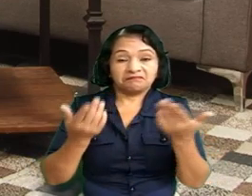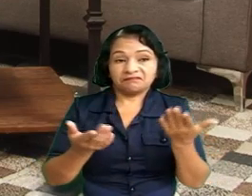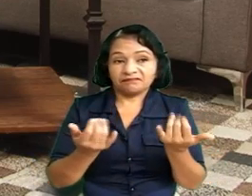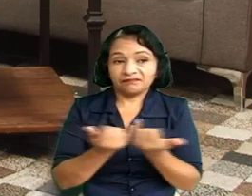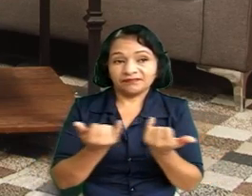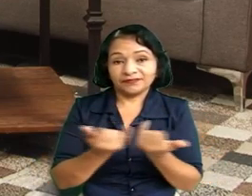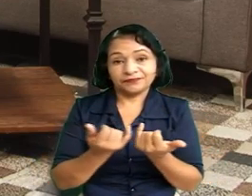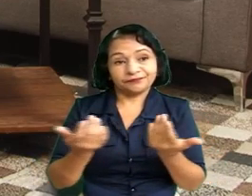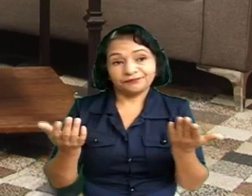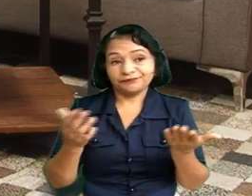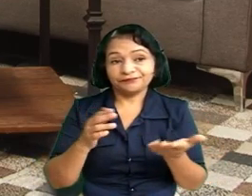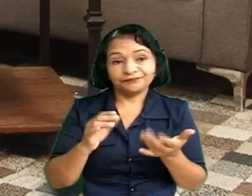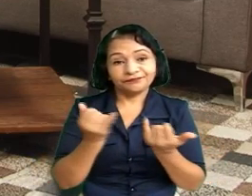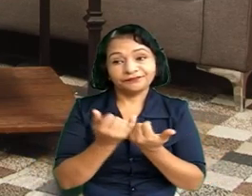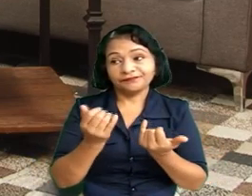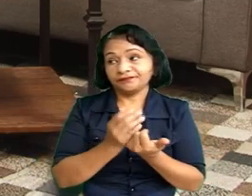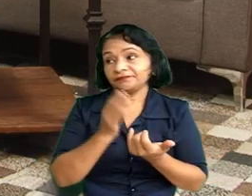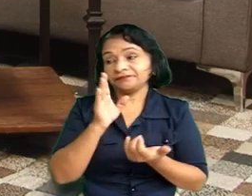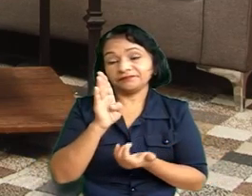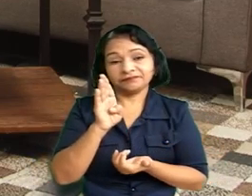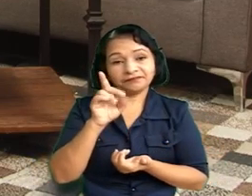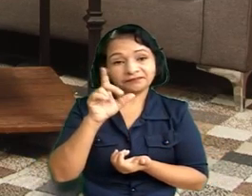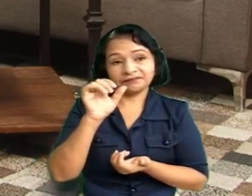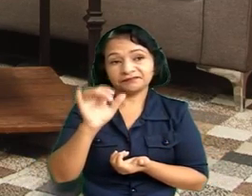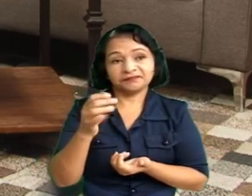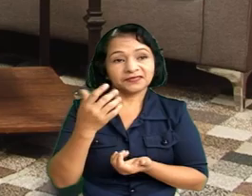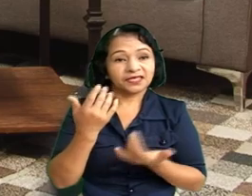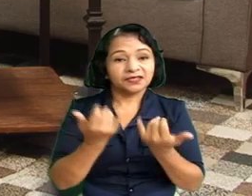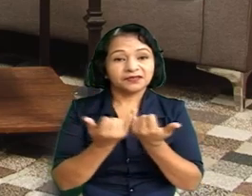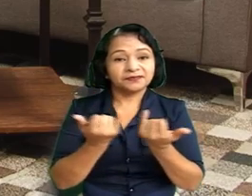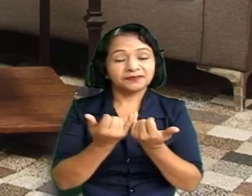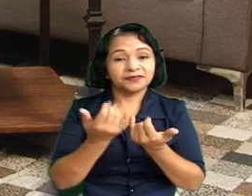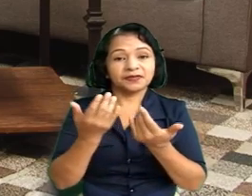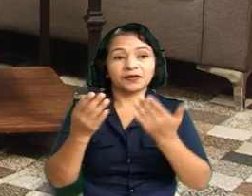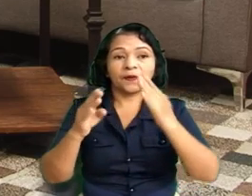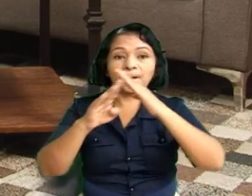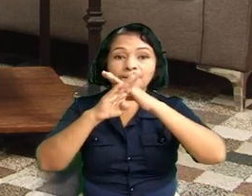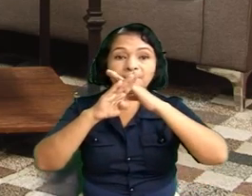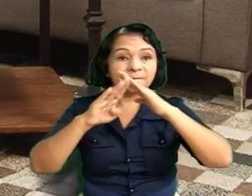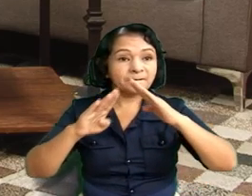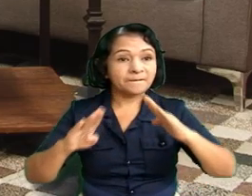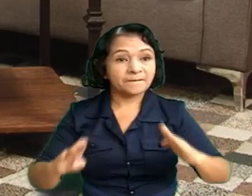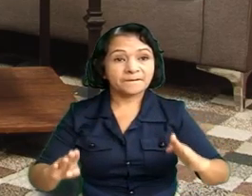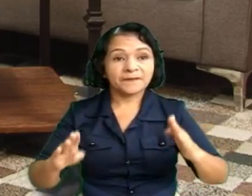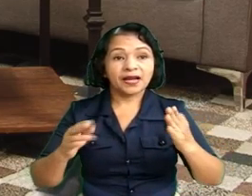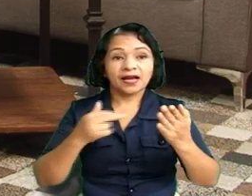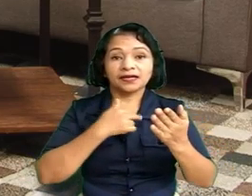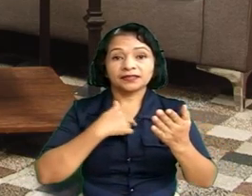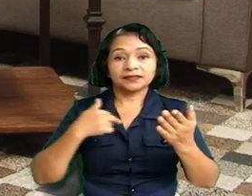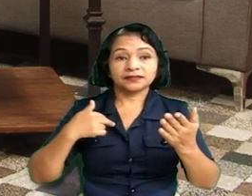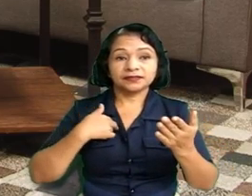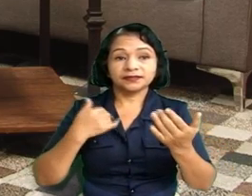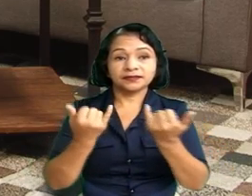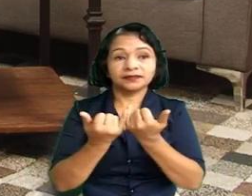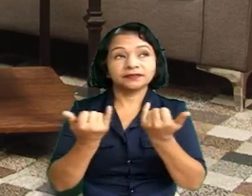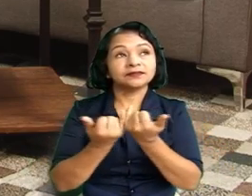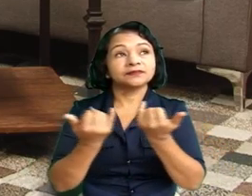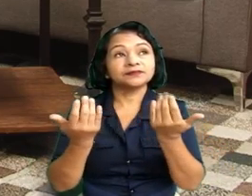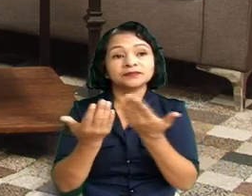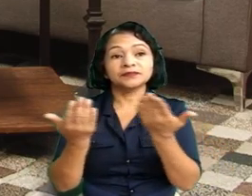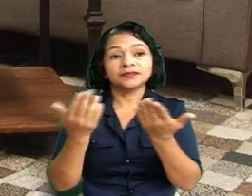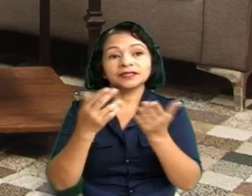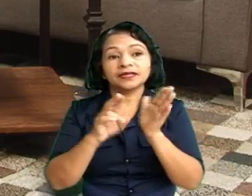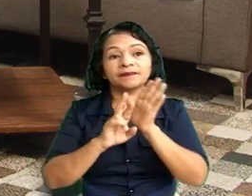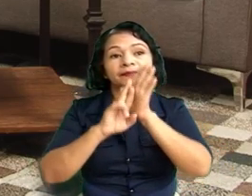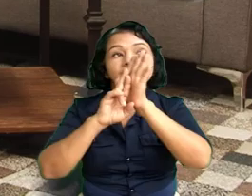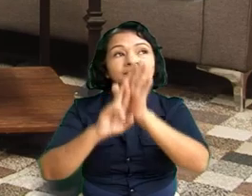Blanquita presenta el plan de paz como una enviada. Ella muchas veces tomó el rol de